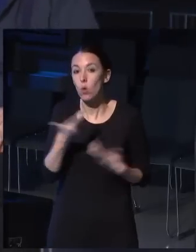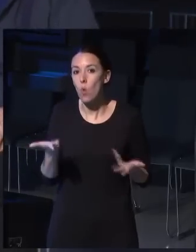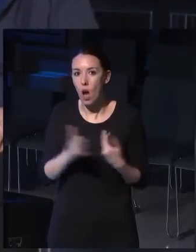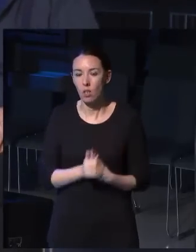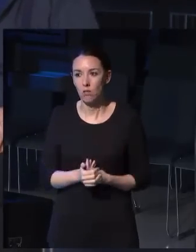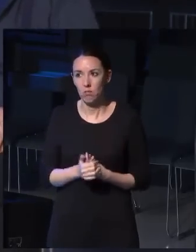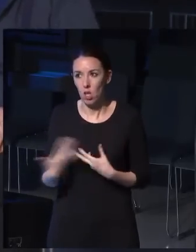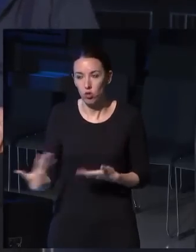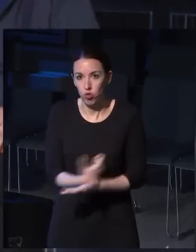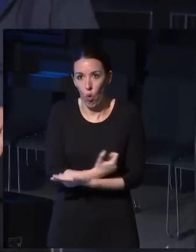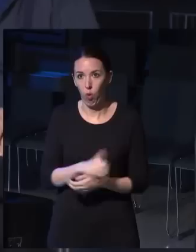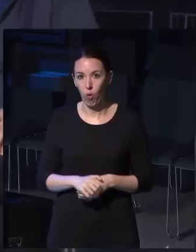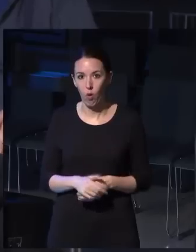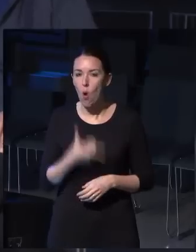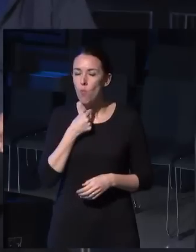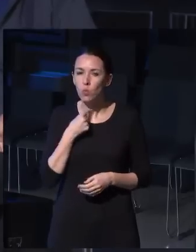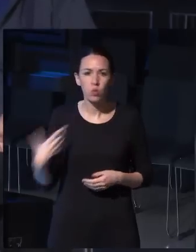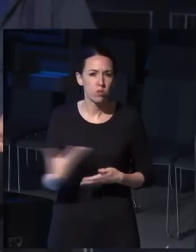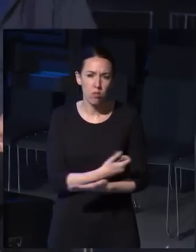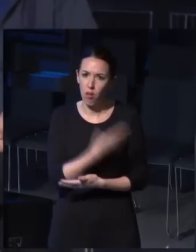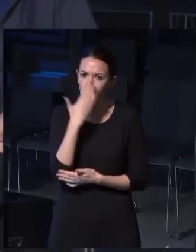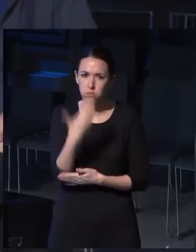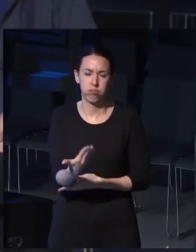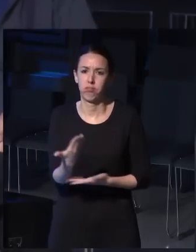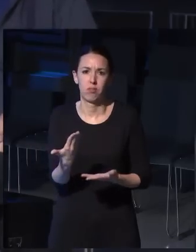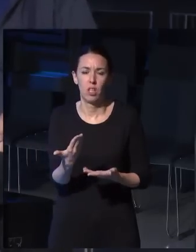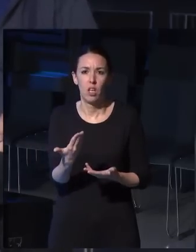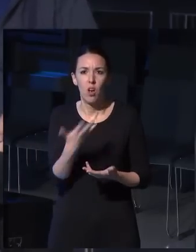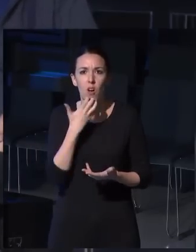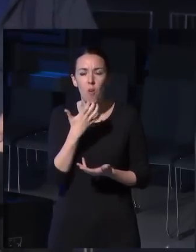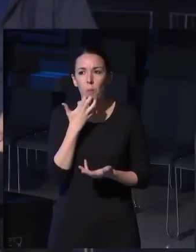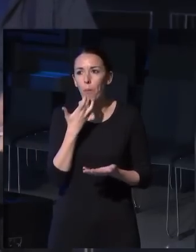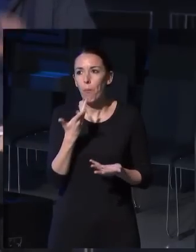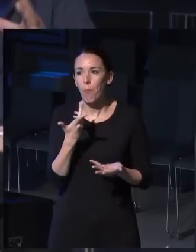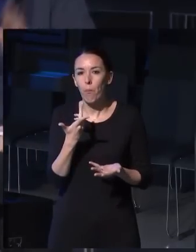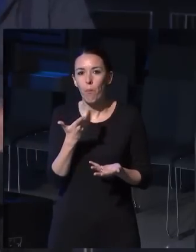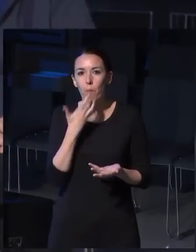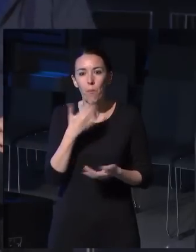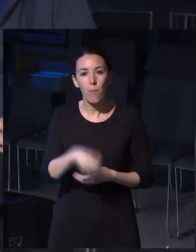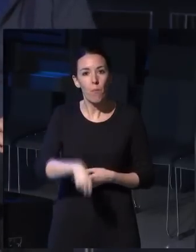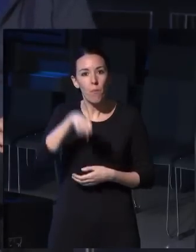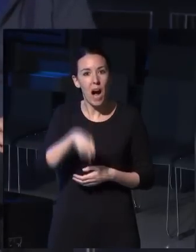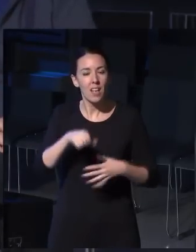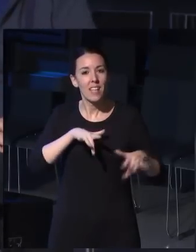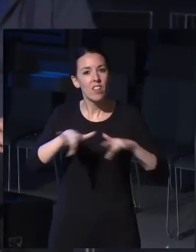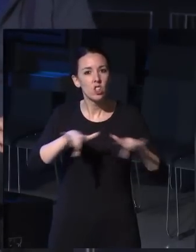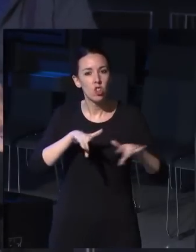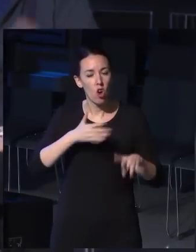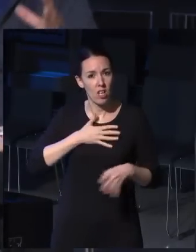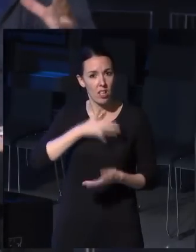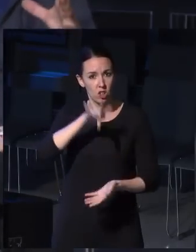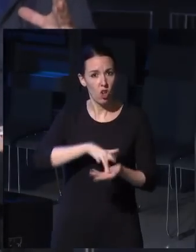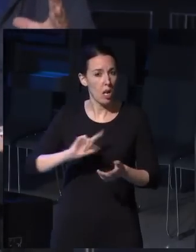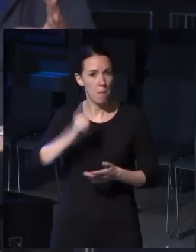Probablemente todo. Me gustó todo, la verdad. Me hubiese llevado la maleta del disjockey que había,